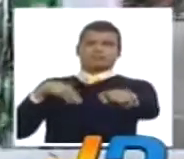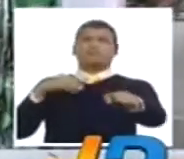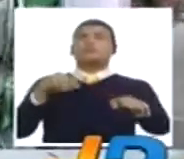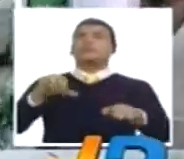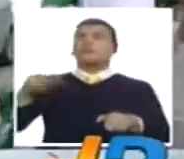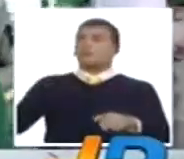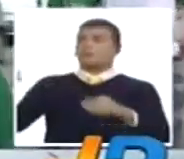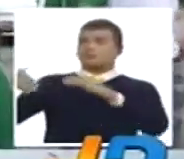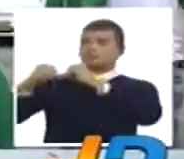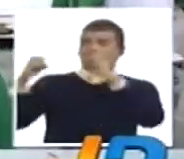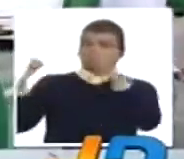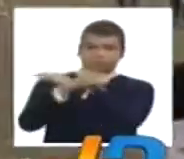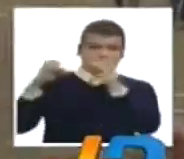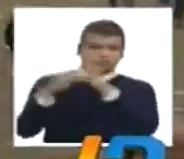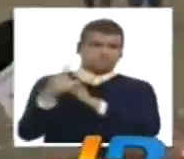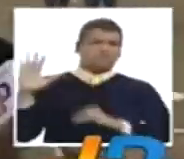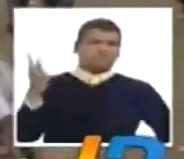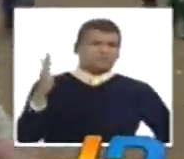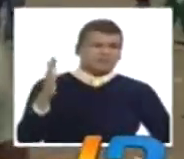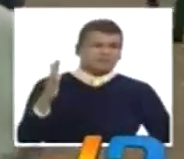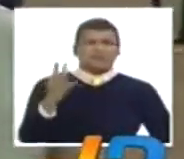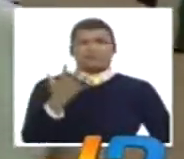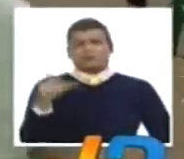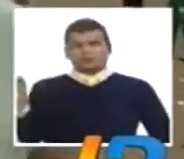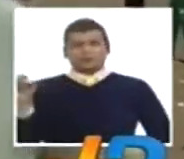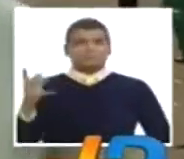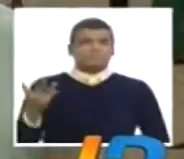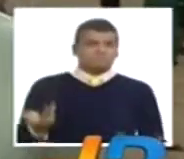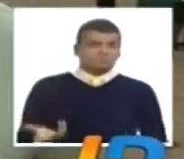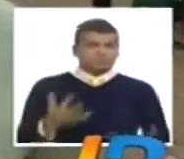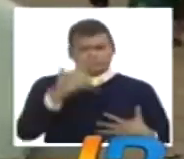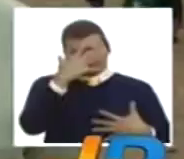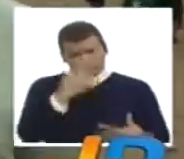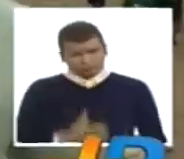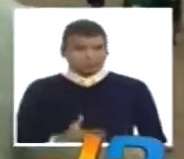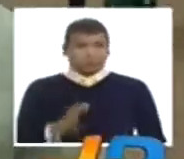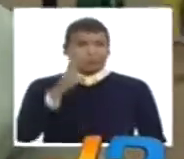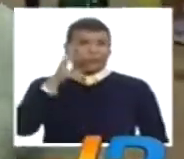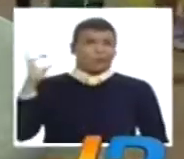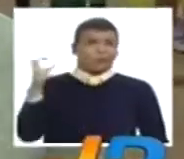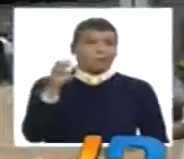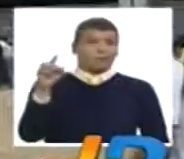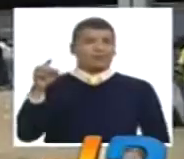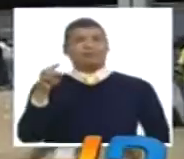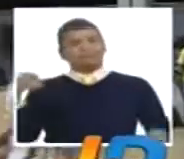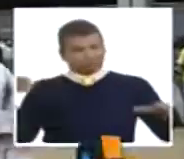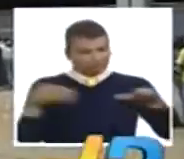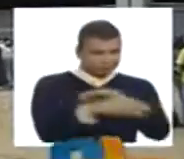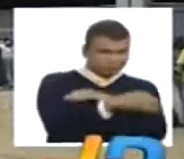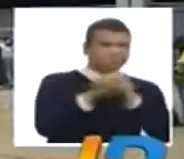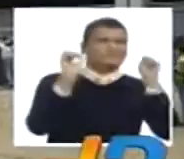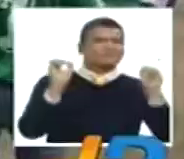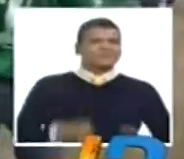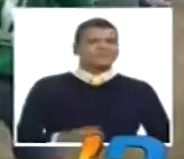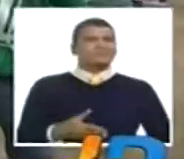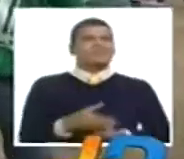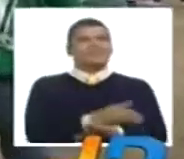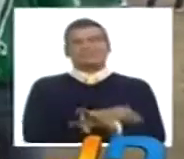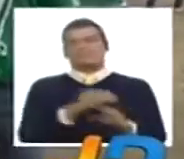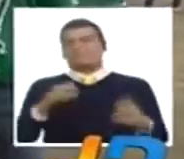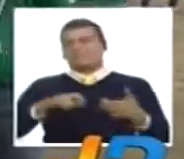avenida, que hay más de unos 500 carros por ahí. Pero no todo fue tristeza. Este hombre logró entrar al estadio luego de superar